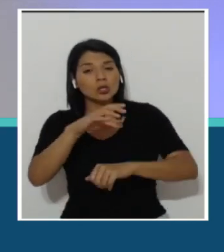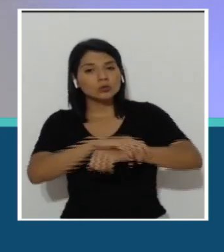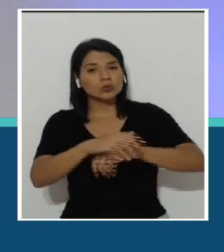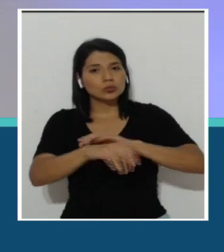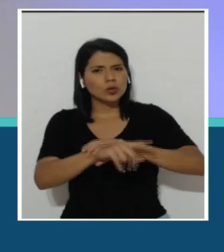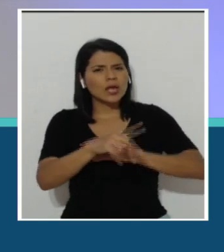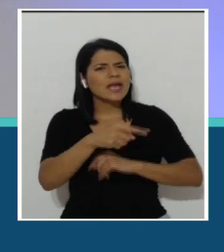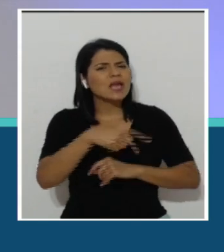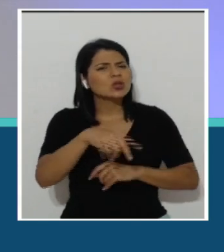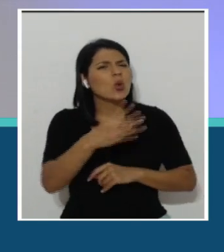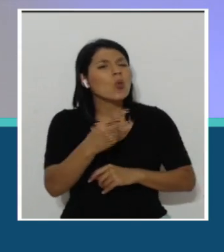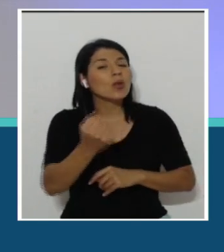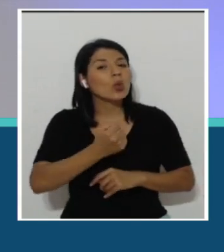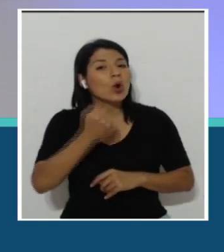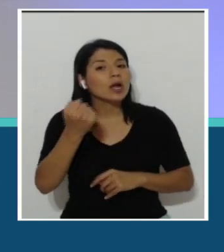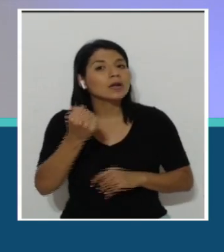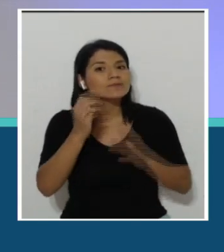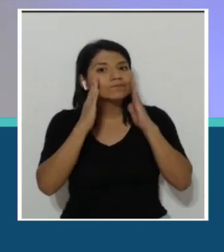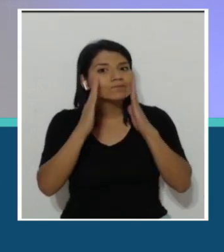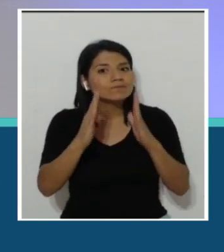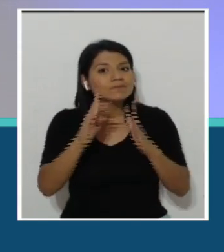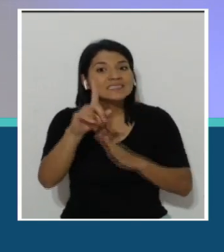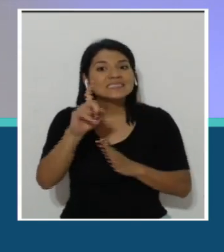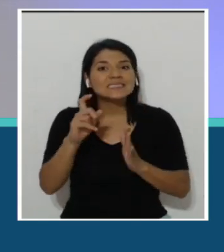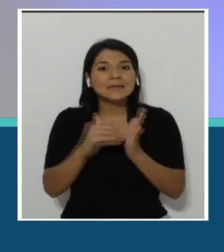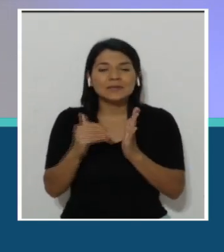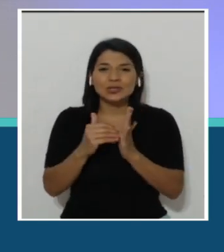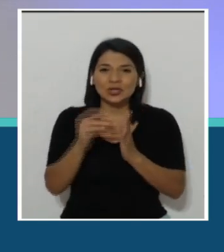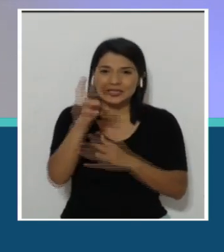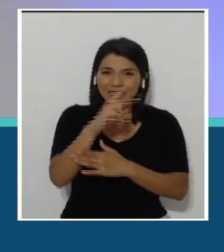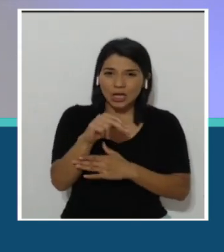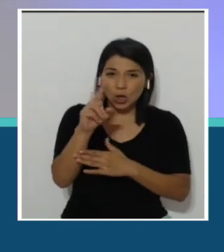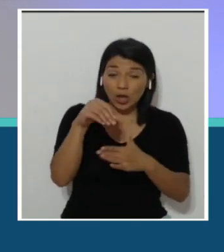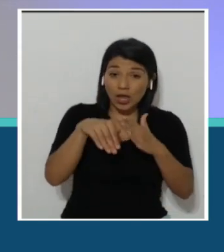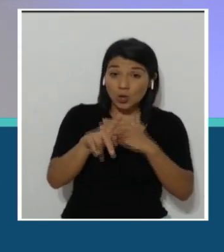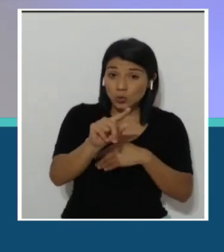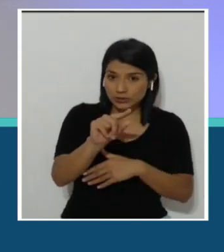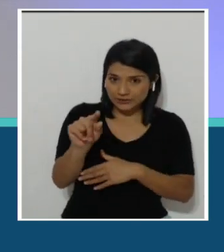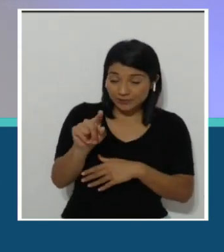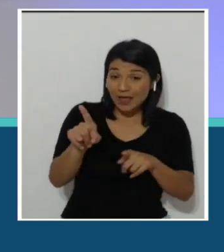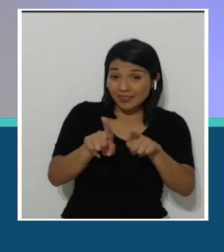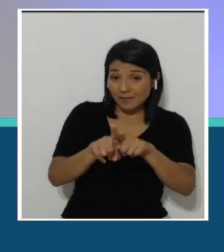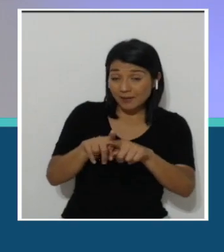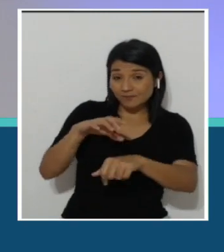100 millones de colones en una semana. Además detuvieron a un funcionario de un banco público.